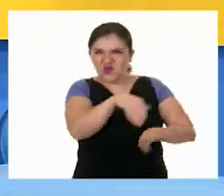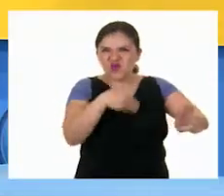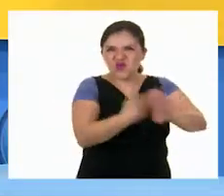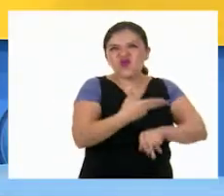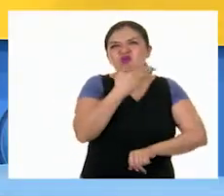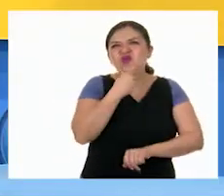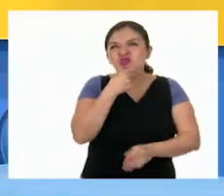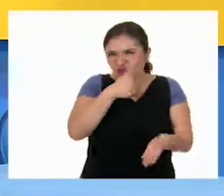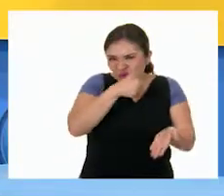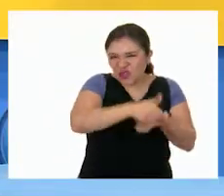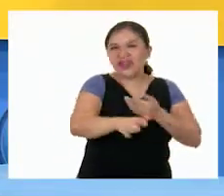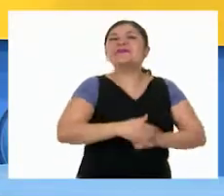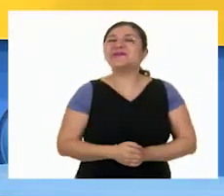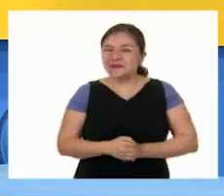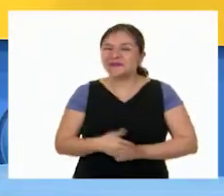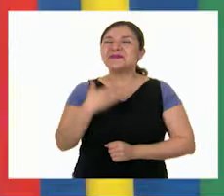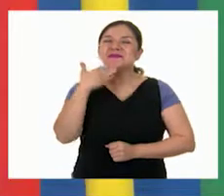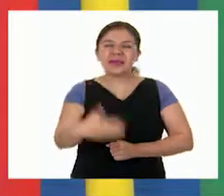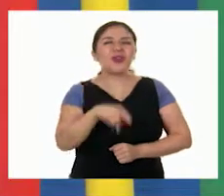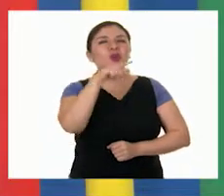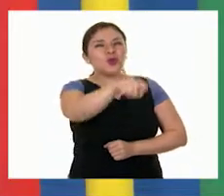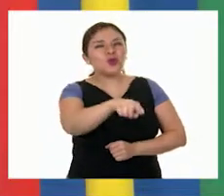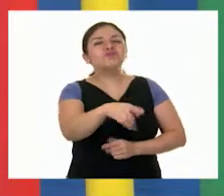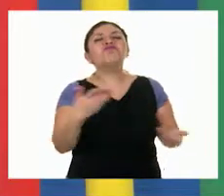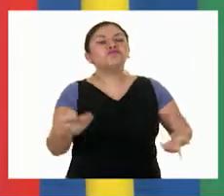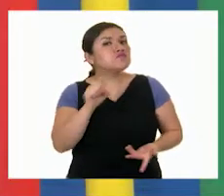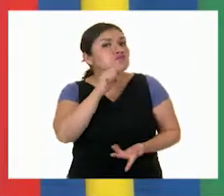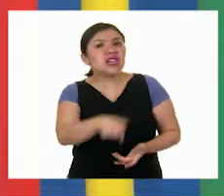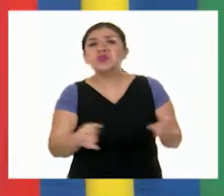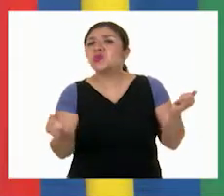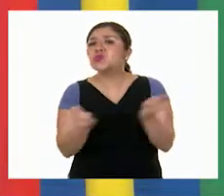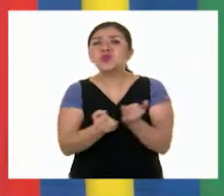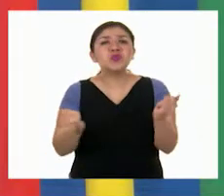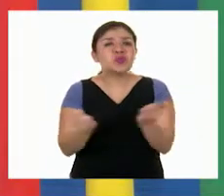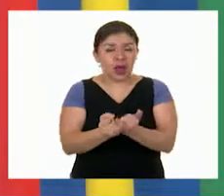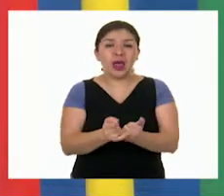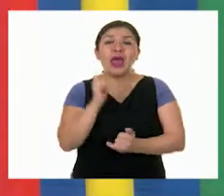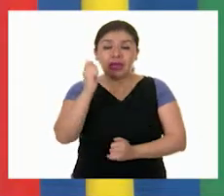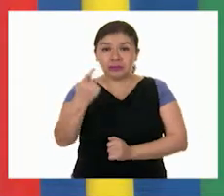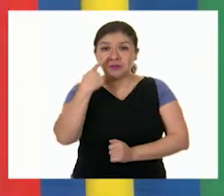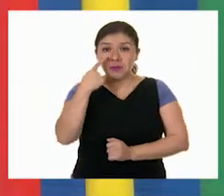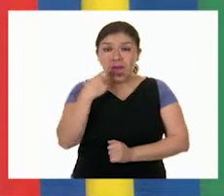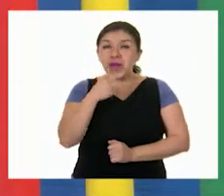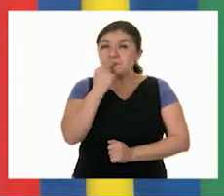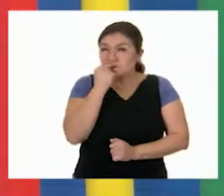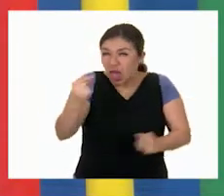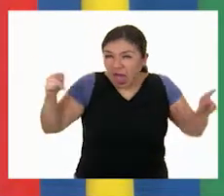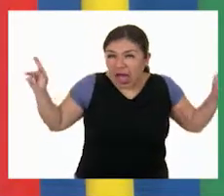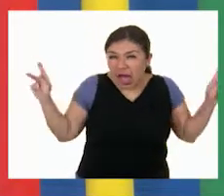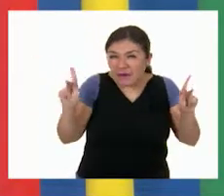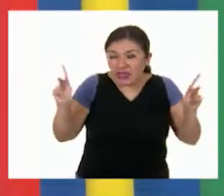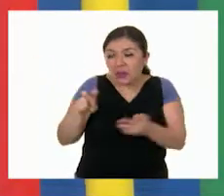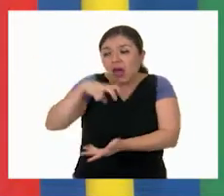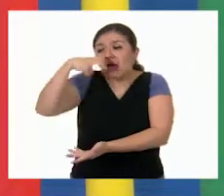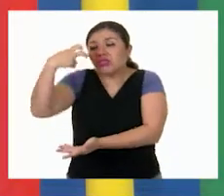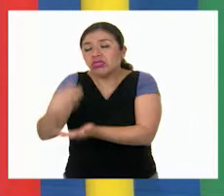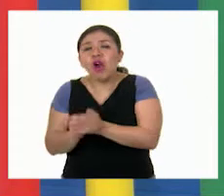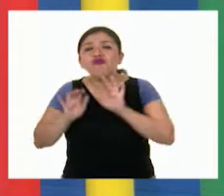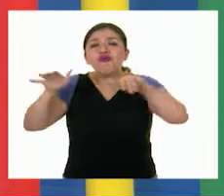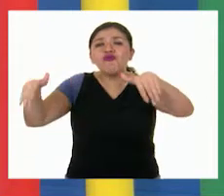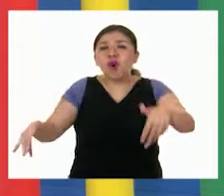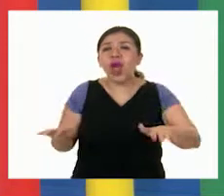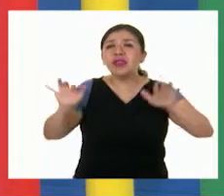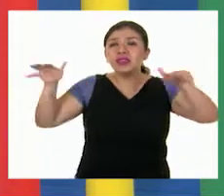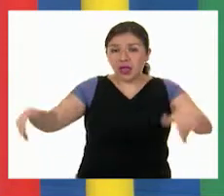Raulito. ¿Y en tu fábula, María? Pues es lo mismo, maestra. Resulta que la avispa se cae a la fuente y el gavilán